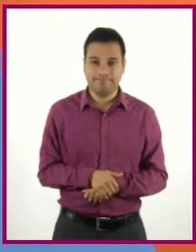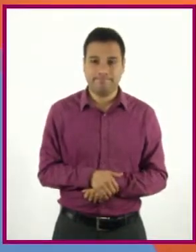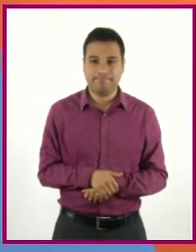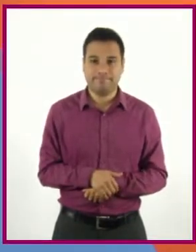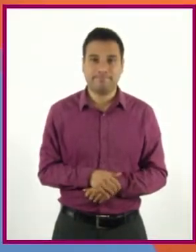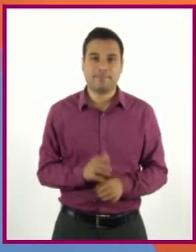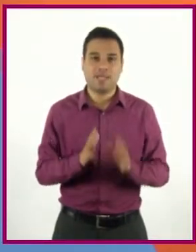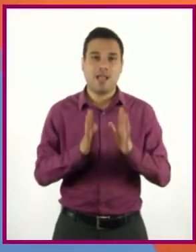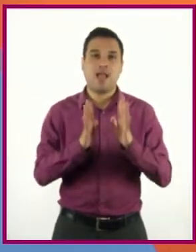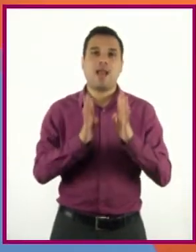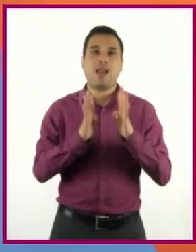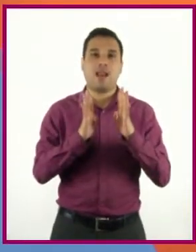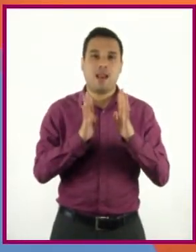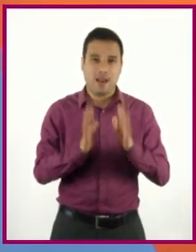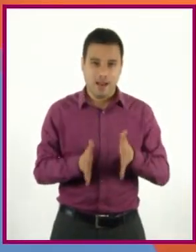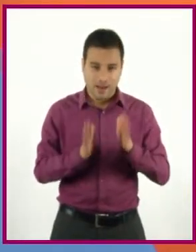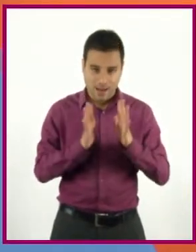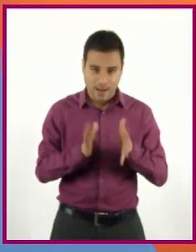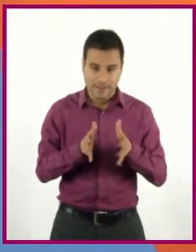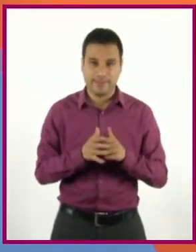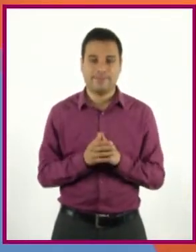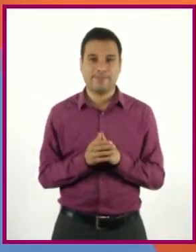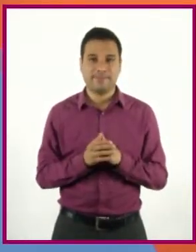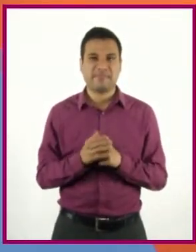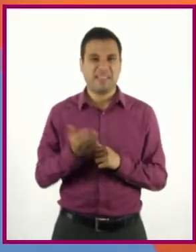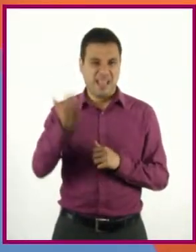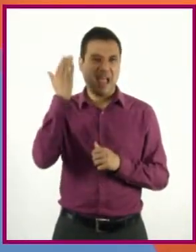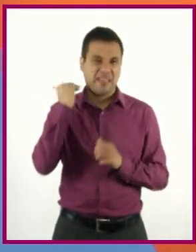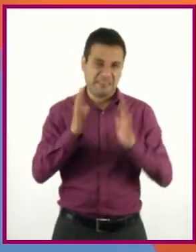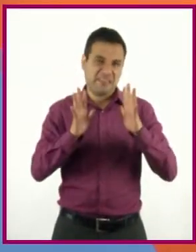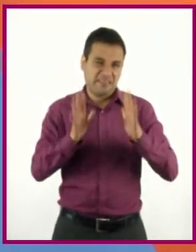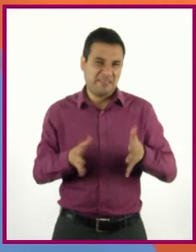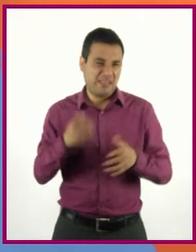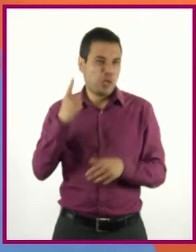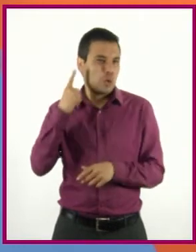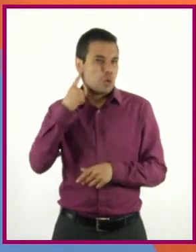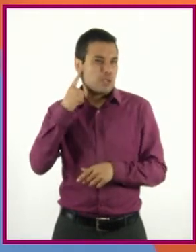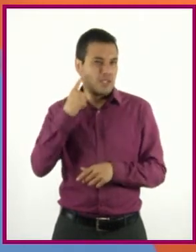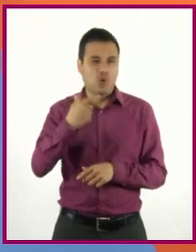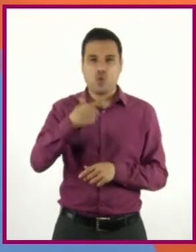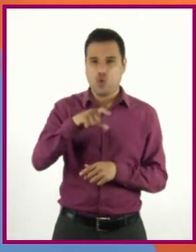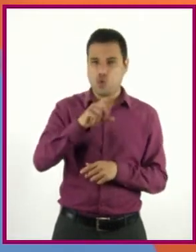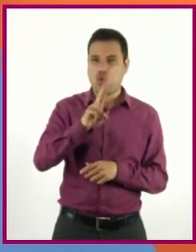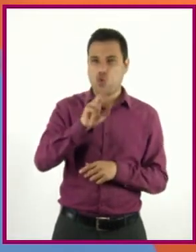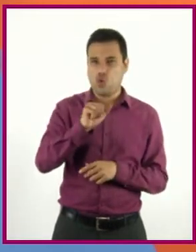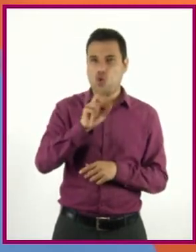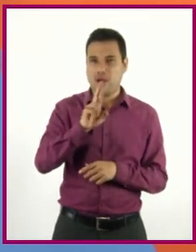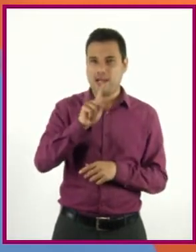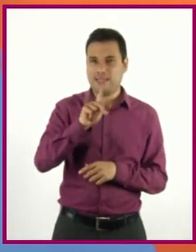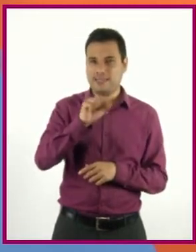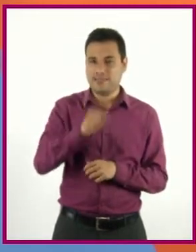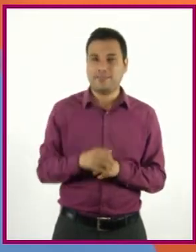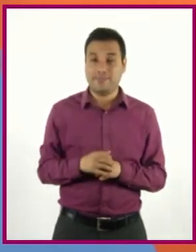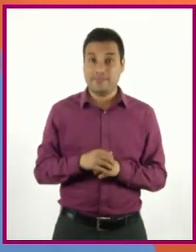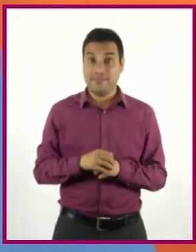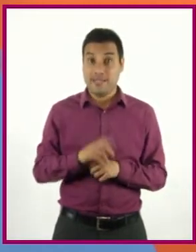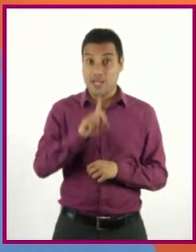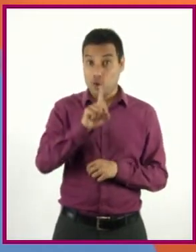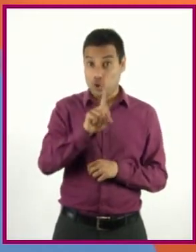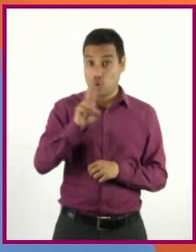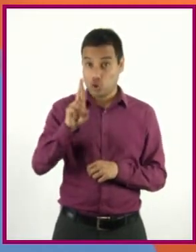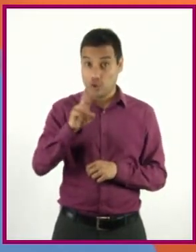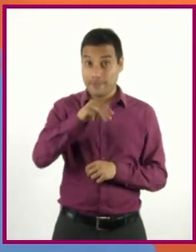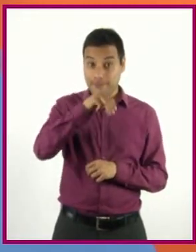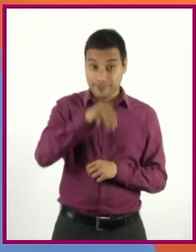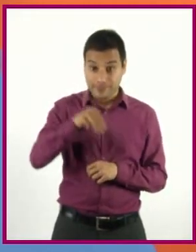¡Ya veo! Yo ya había escuchado hablar de los quarks. Si mal no recuerdo, el doctor Moshinsky